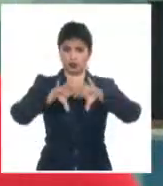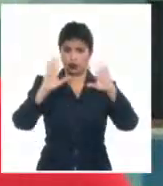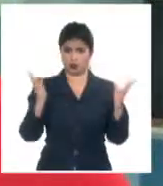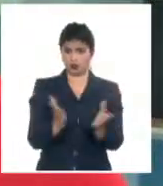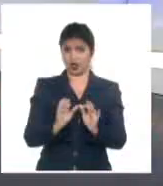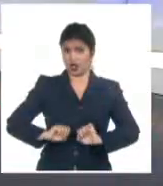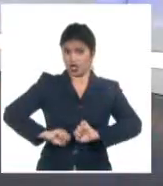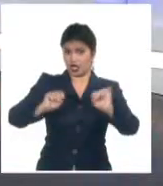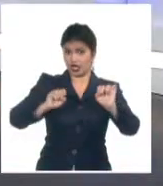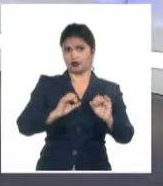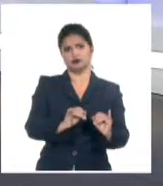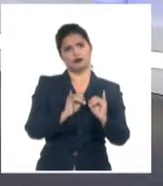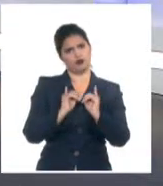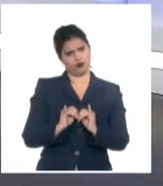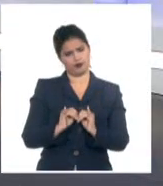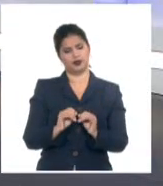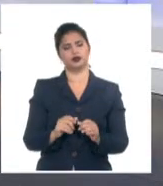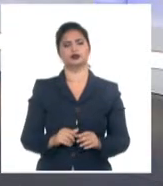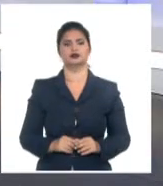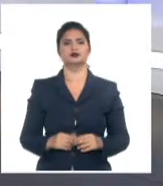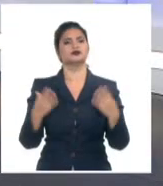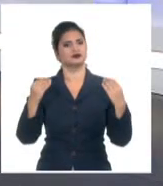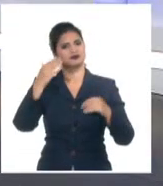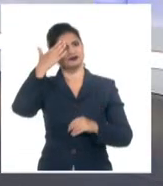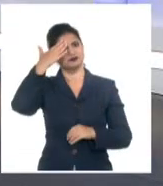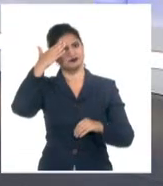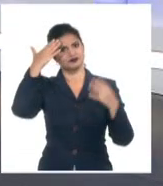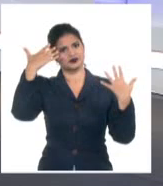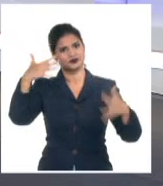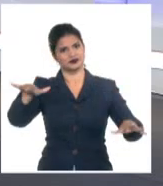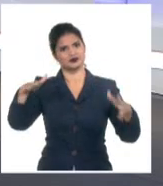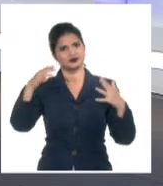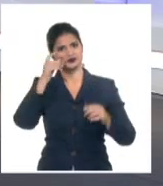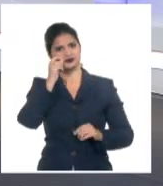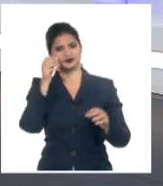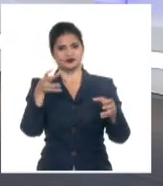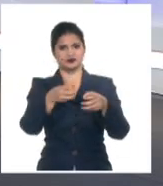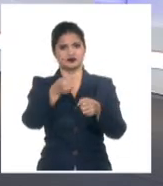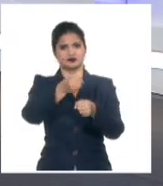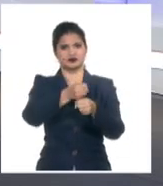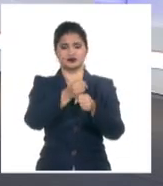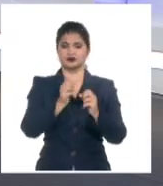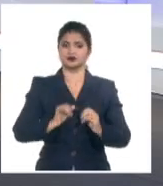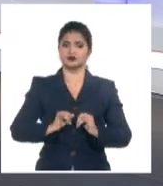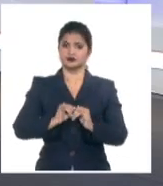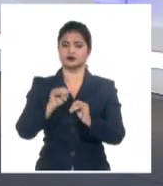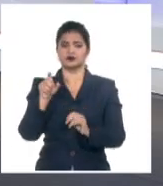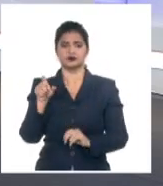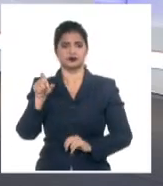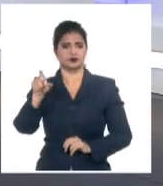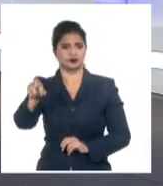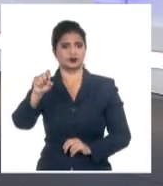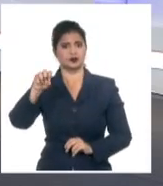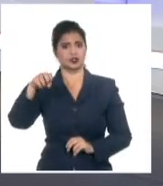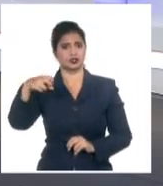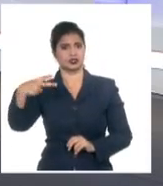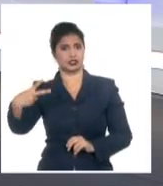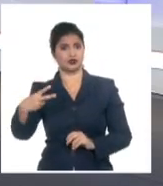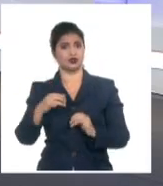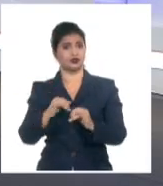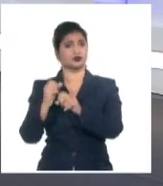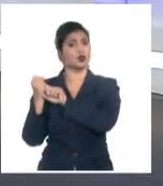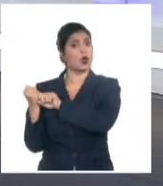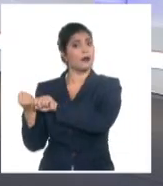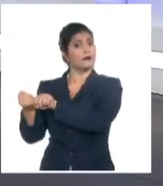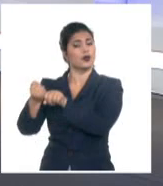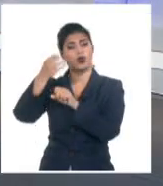minuto. Muchas felicidades para Joel Lefond y su equipo de trabajo. Nosotros cerramos con informaciones de la segunda liga élite del béisbol cubano.